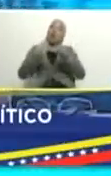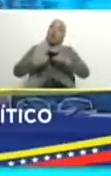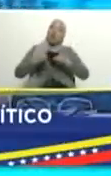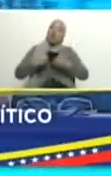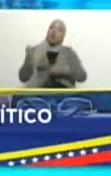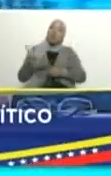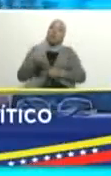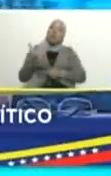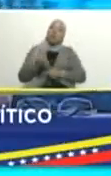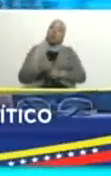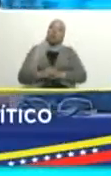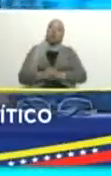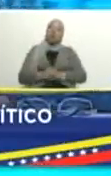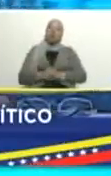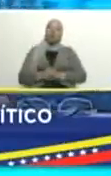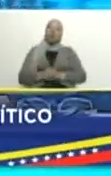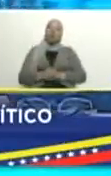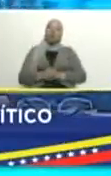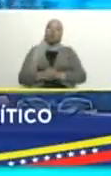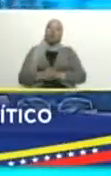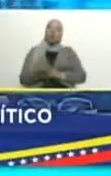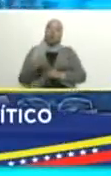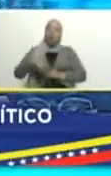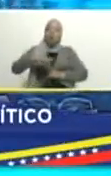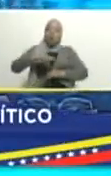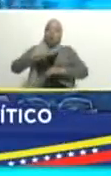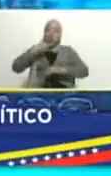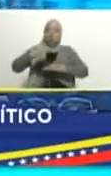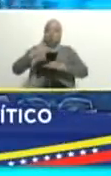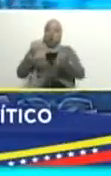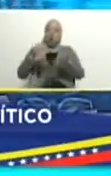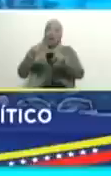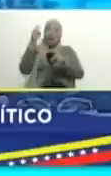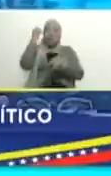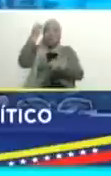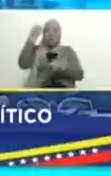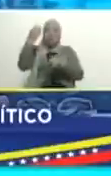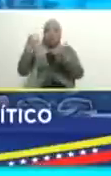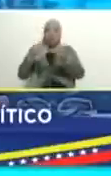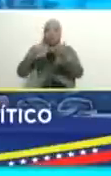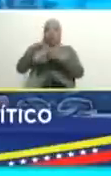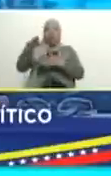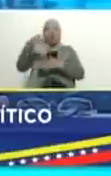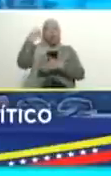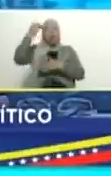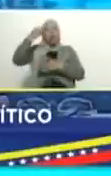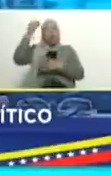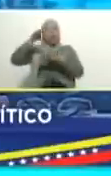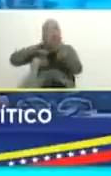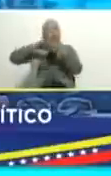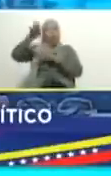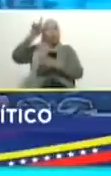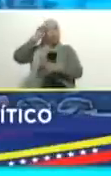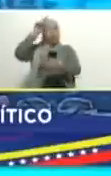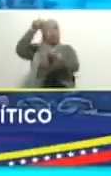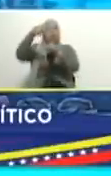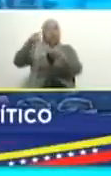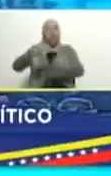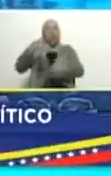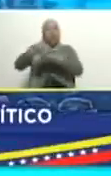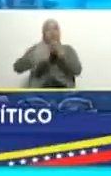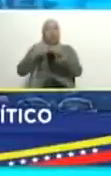Venezuela. Con los pies sobre la tierra, lo digo, pero volando alto para